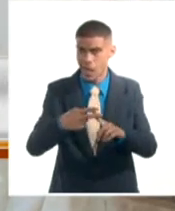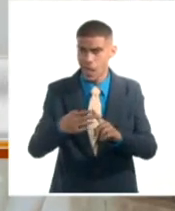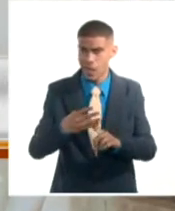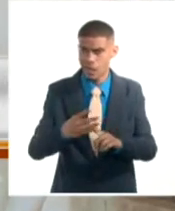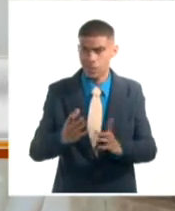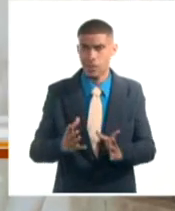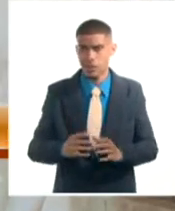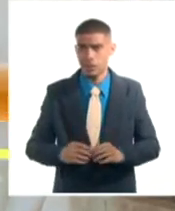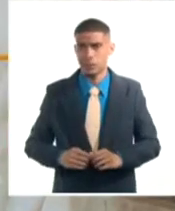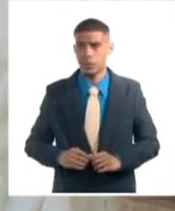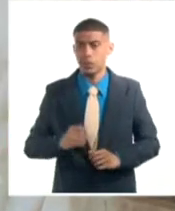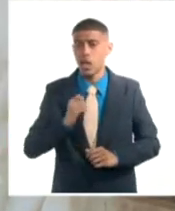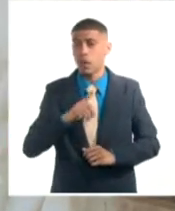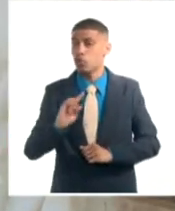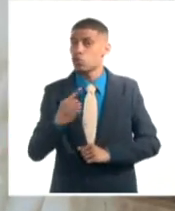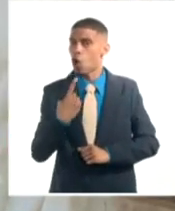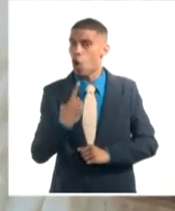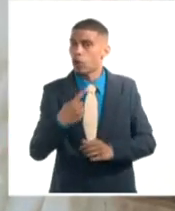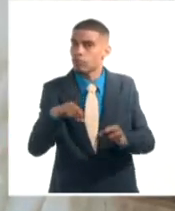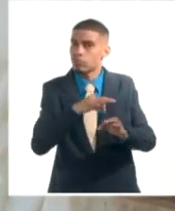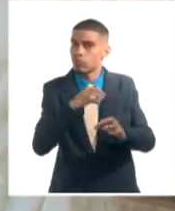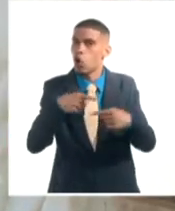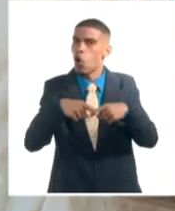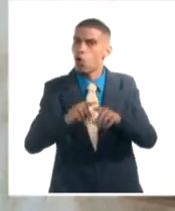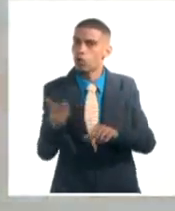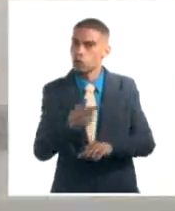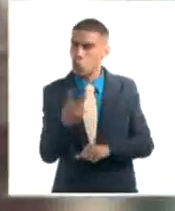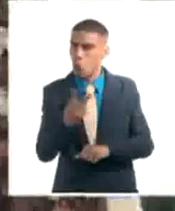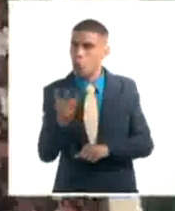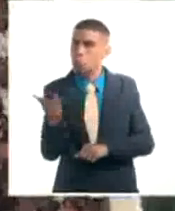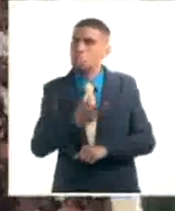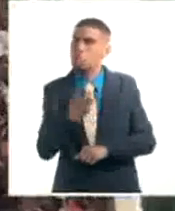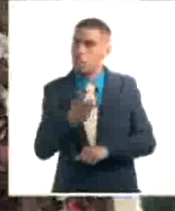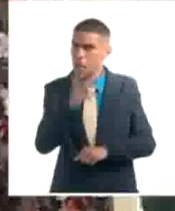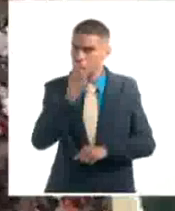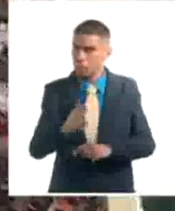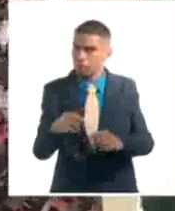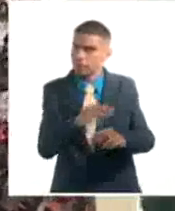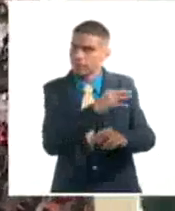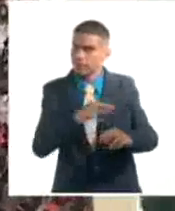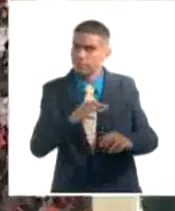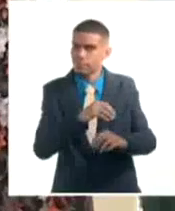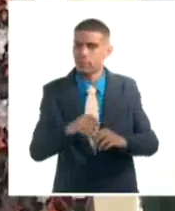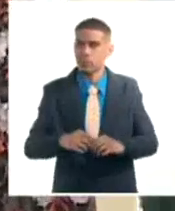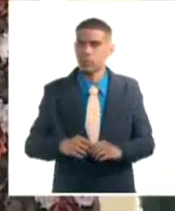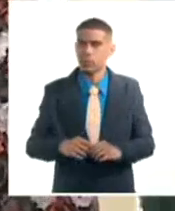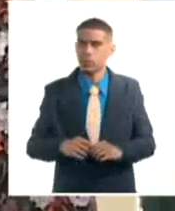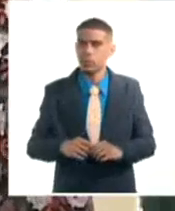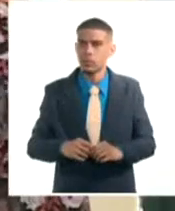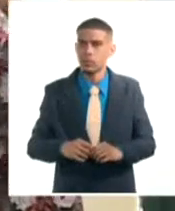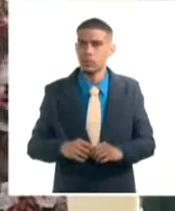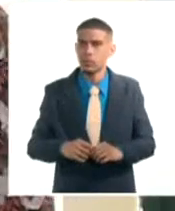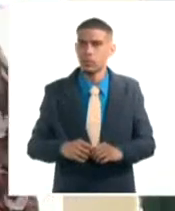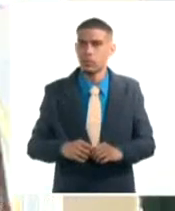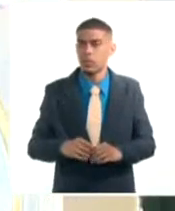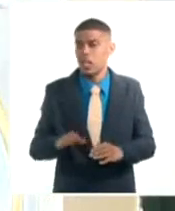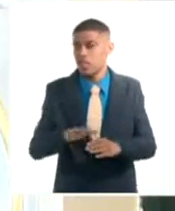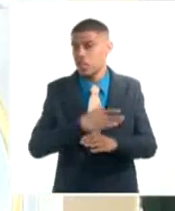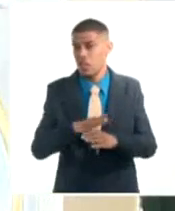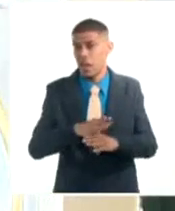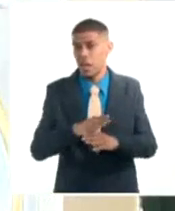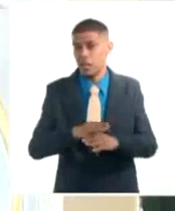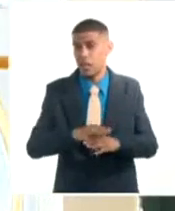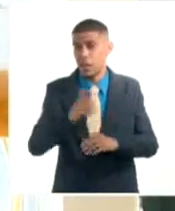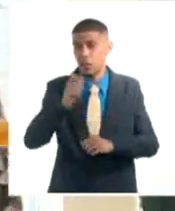formatos, como solistas, como dúos, como tríos, hasta cuartetos. Autores, la mayoría cubanos, como Calixto Álvarez,